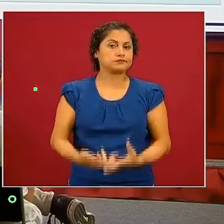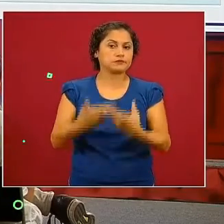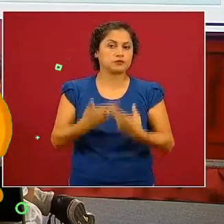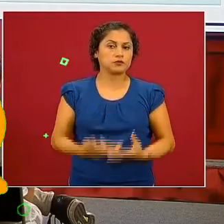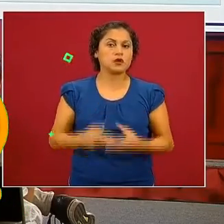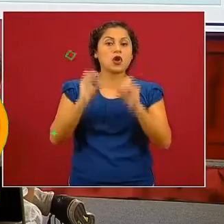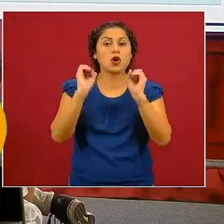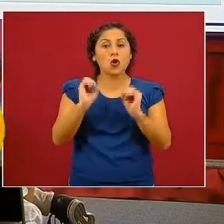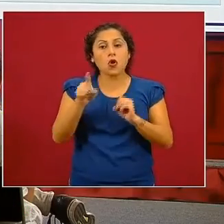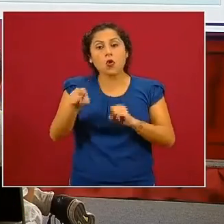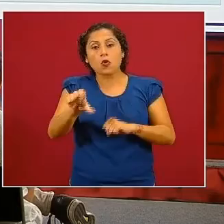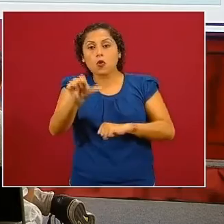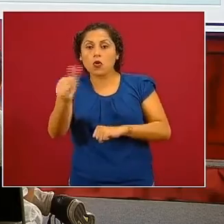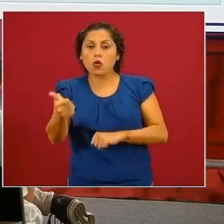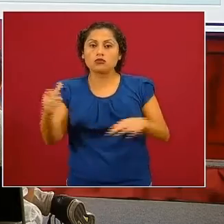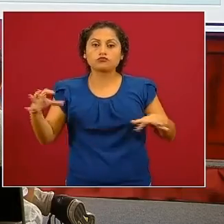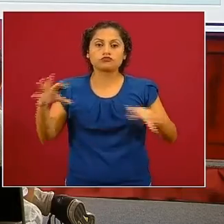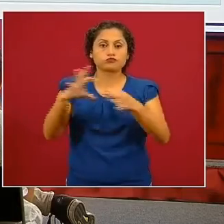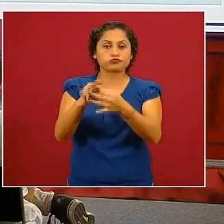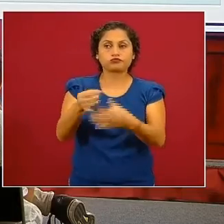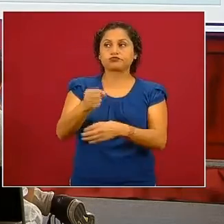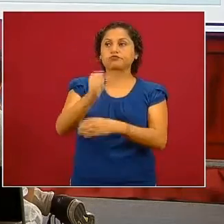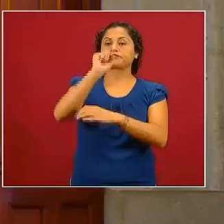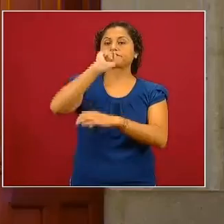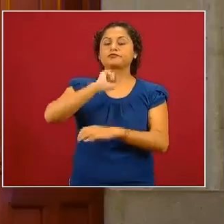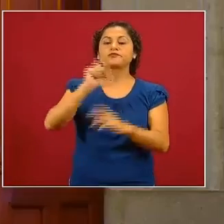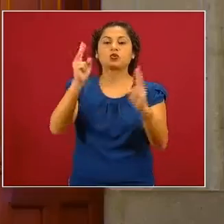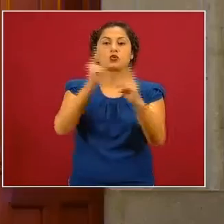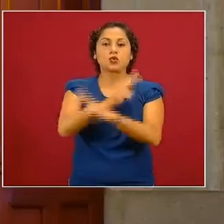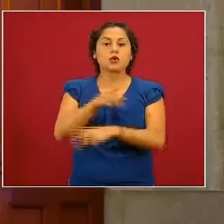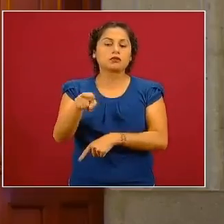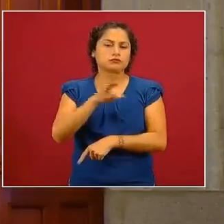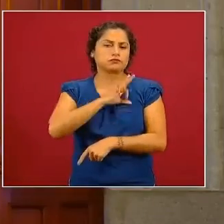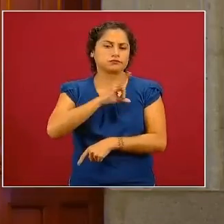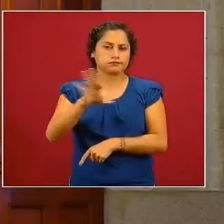de una atención especializada como la que se tiene en este tipo de camas.